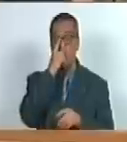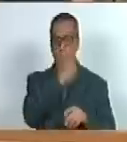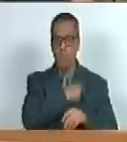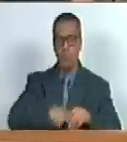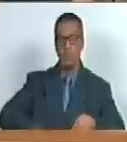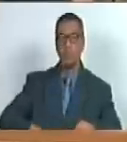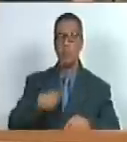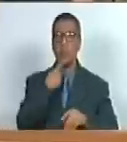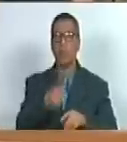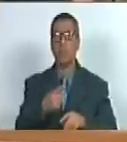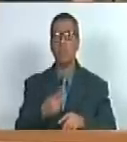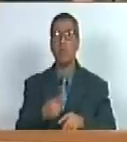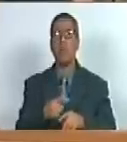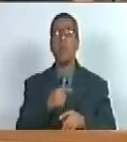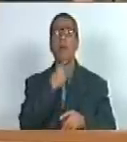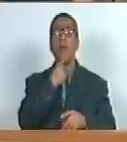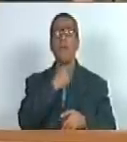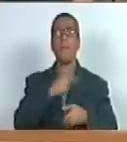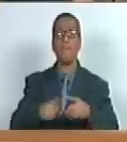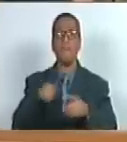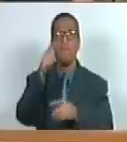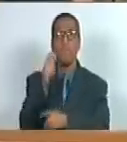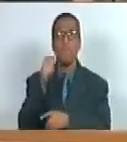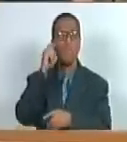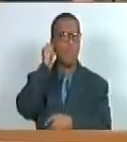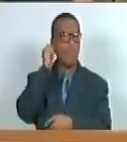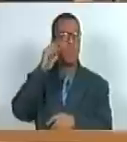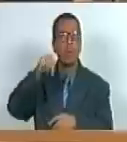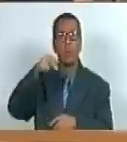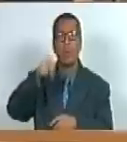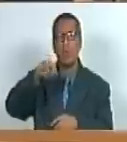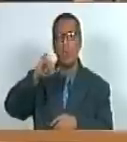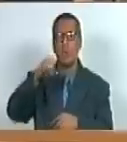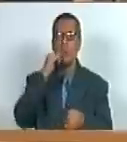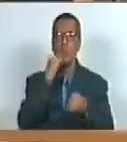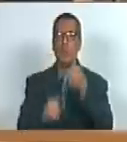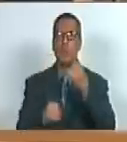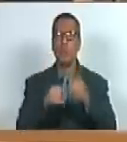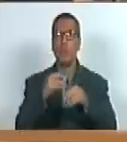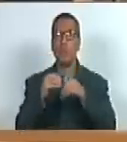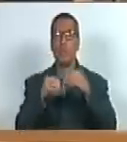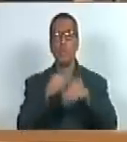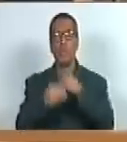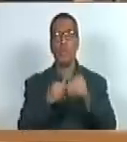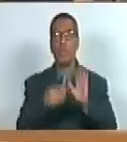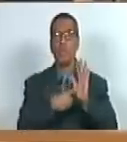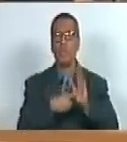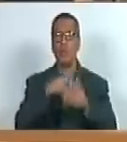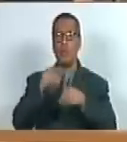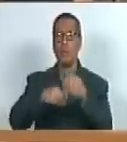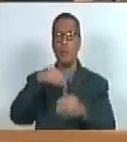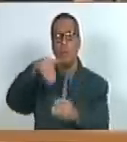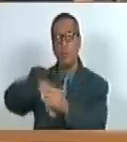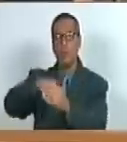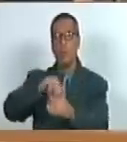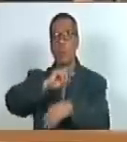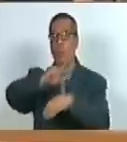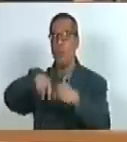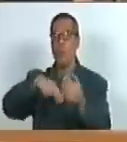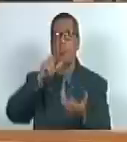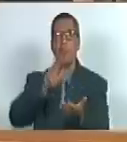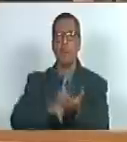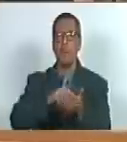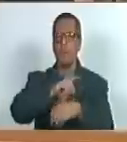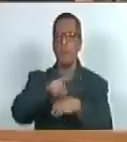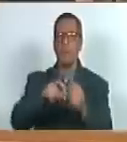presidente otorgó el derecho de palabra a la diputada Nosliu Rodríguez finalizar la intervención y sometido a votación resultó aprobado